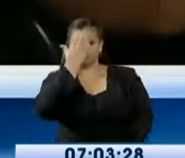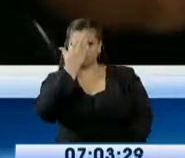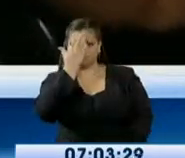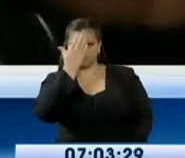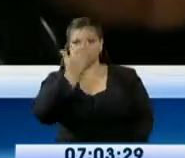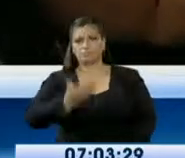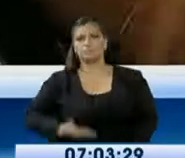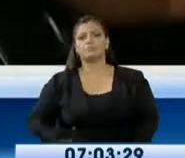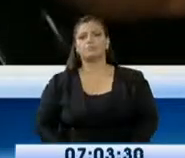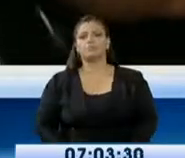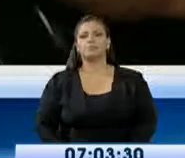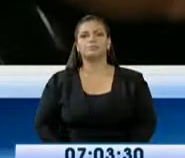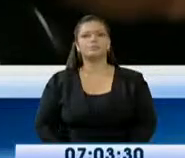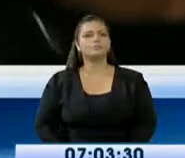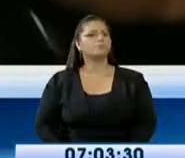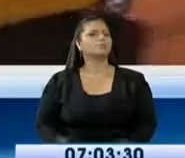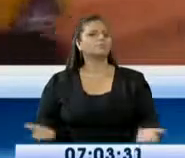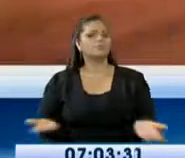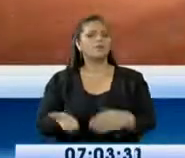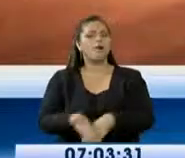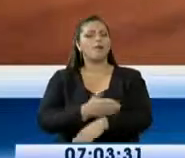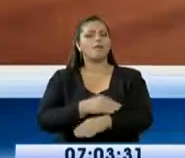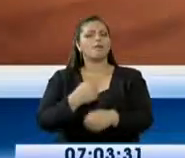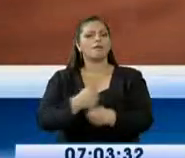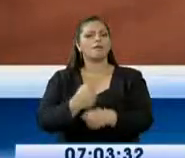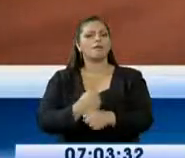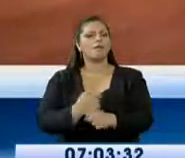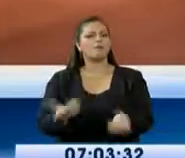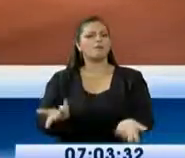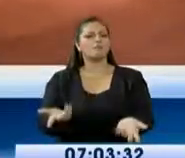saben específicamente de dónde las hacen. Son